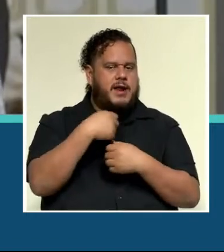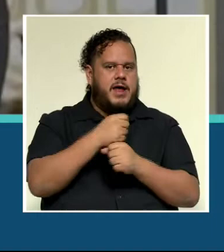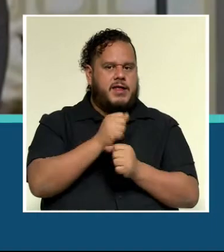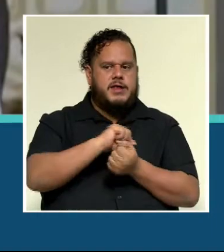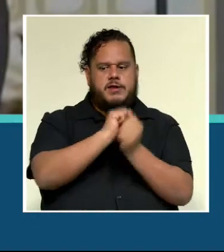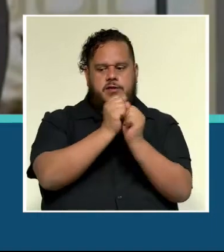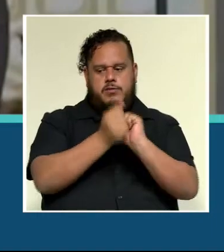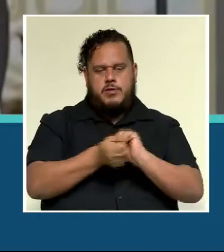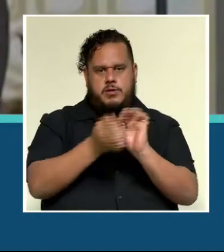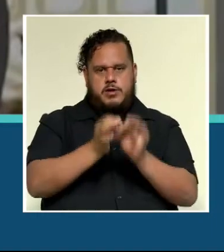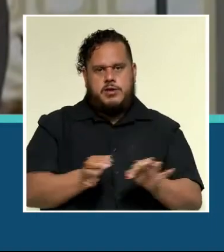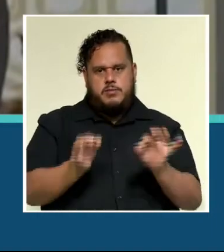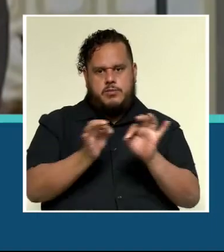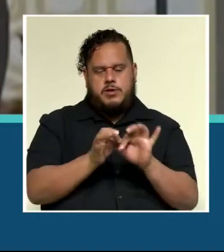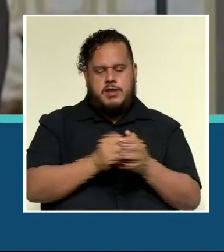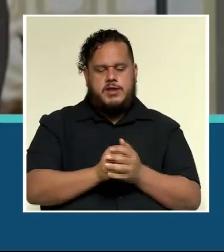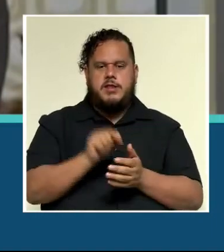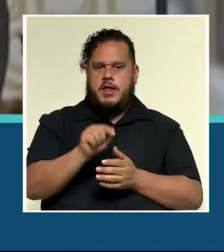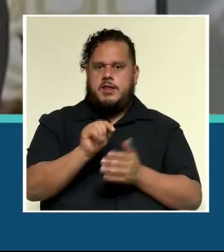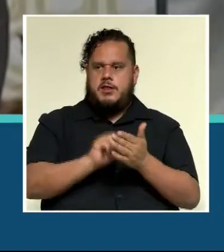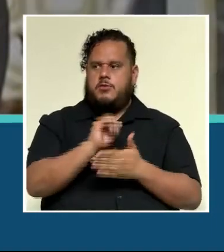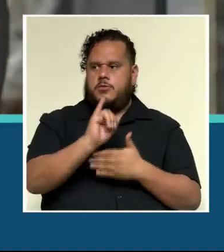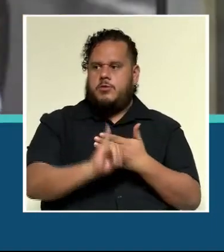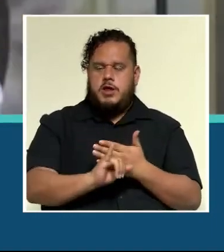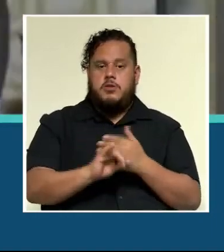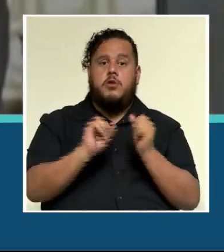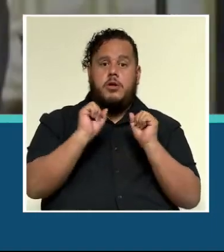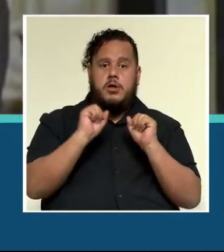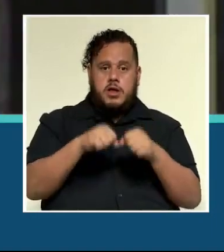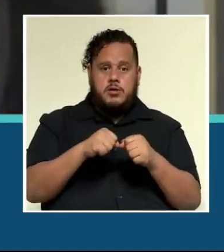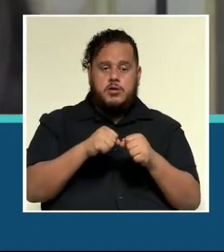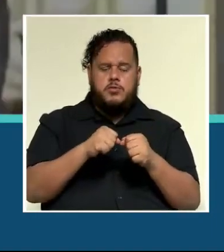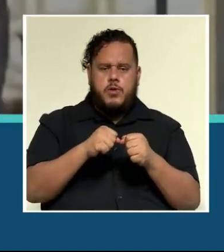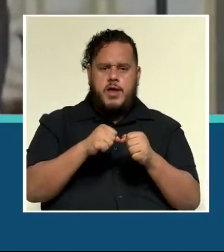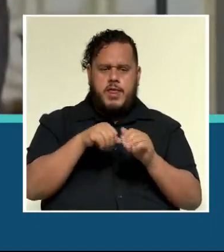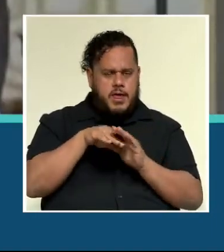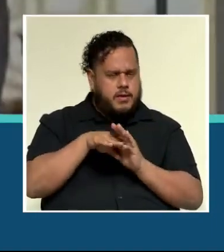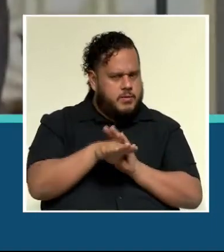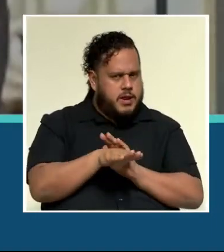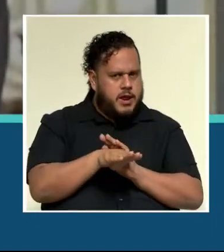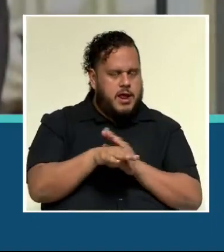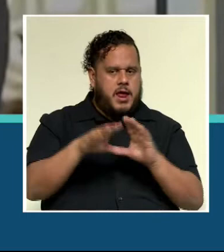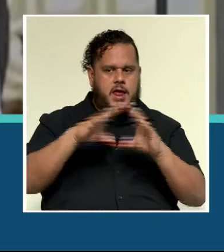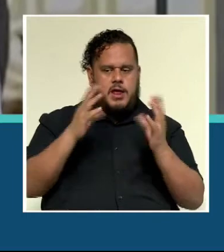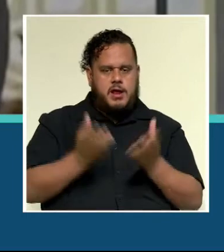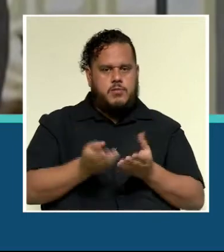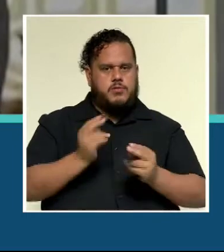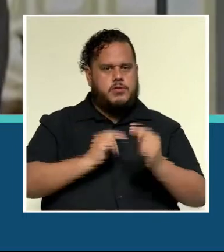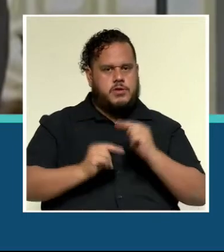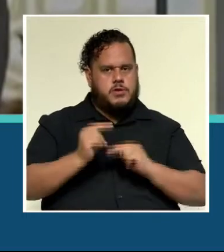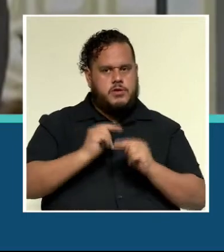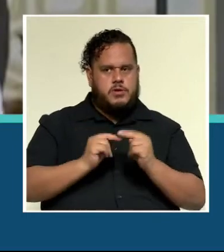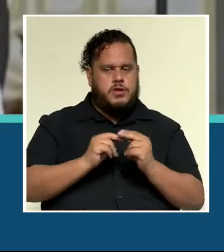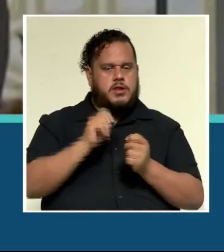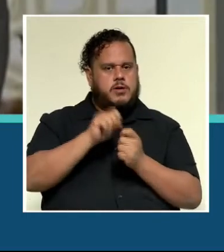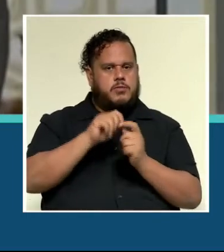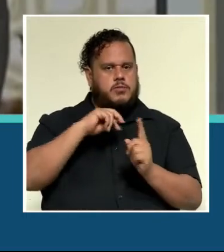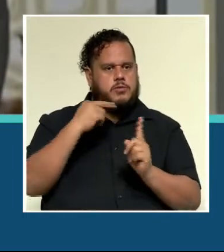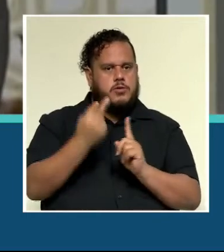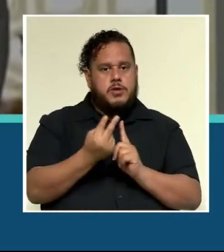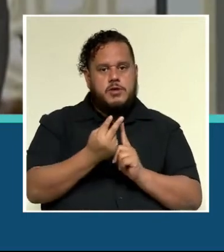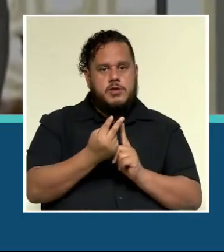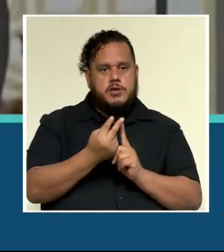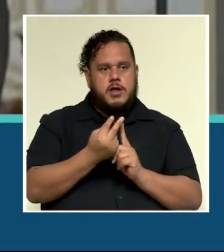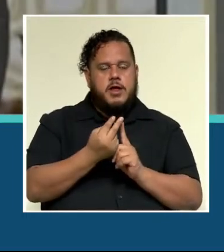transformaciones importantes. Este es un proyecto que nos puede adentrar en el mundo de los negocios desde el punto de vista de